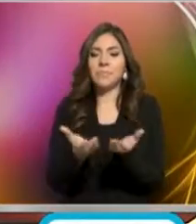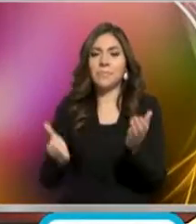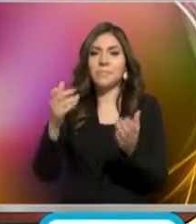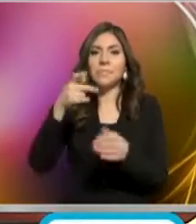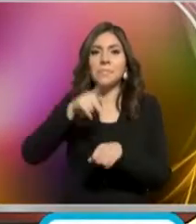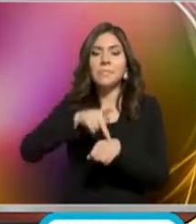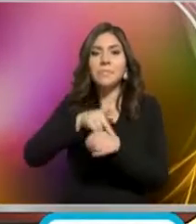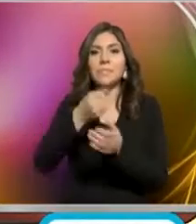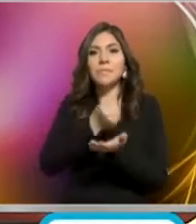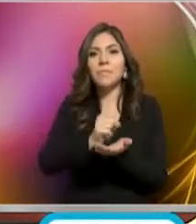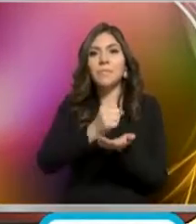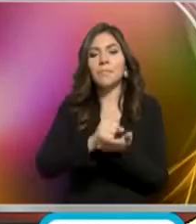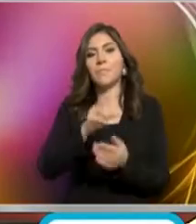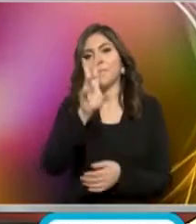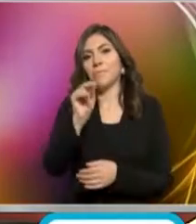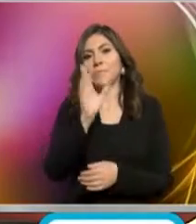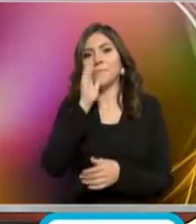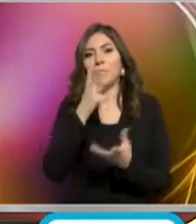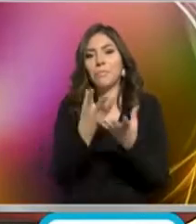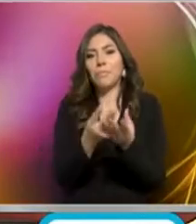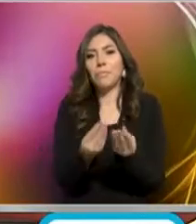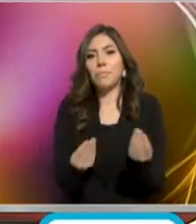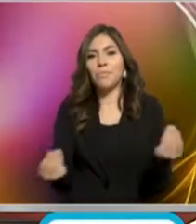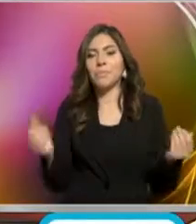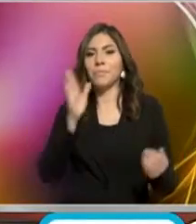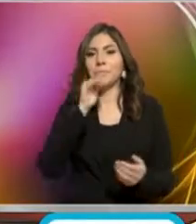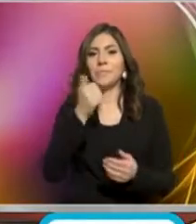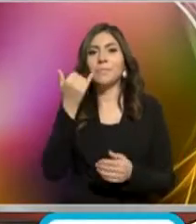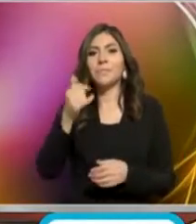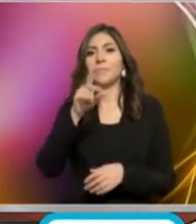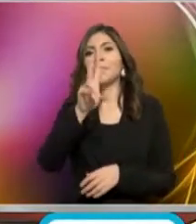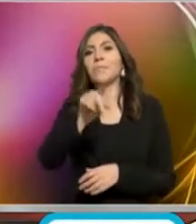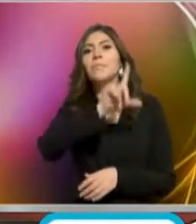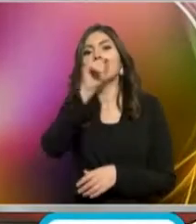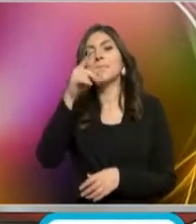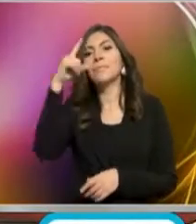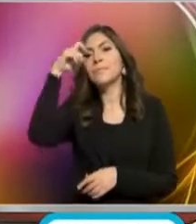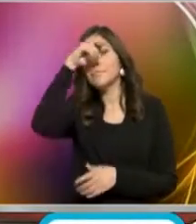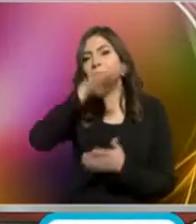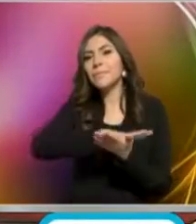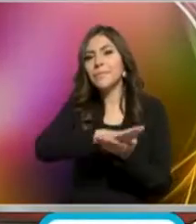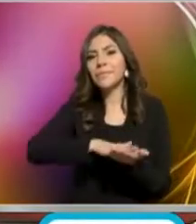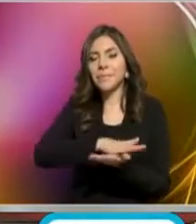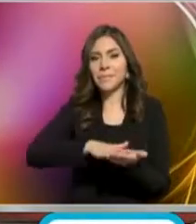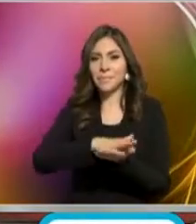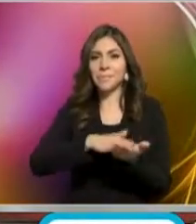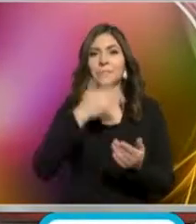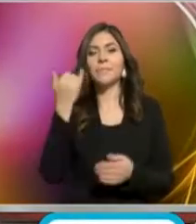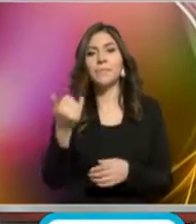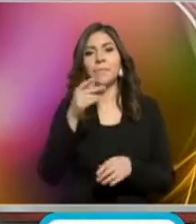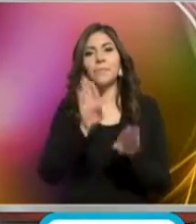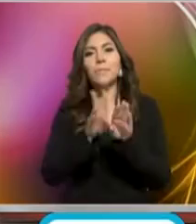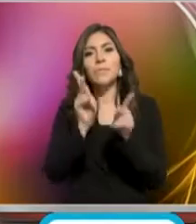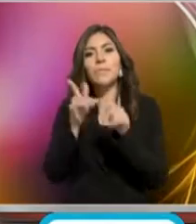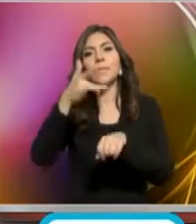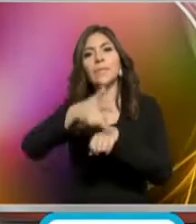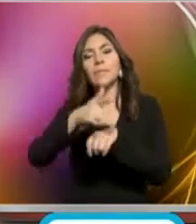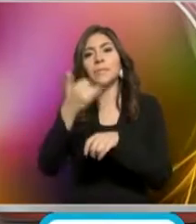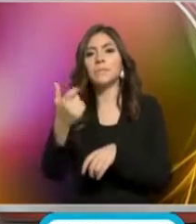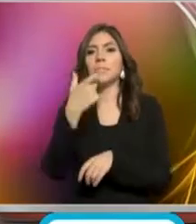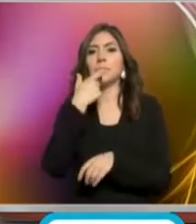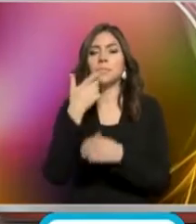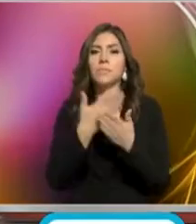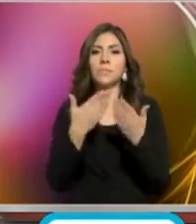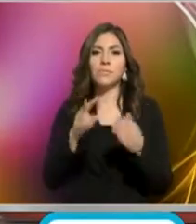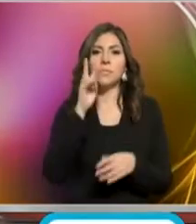5 quesos para que te comas uno, la mitad El se queda zafo en el lavarlo, molcajete, sí, la lavada Zafo con parche. lavarlo. Oye, y hablando de quesos Bueno. y de galletas, ¿qué te parece si